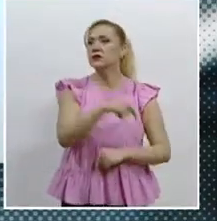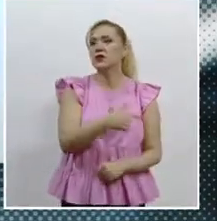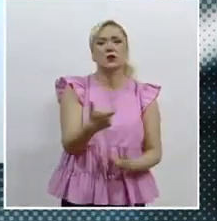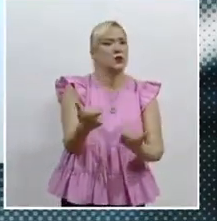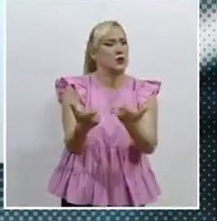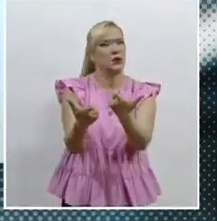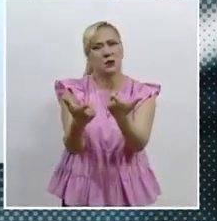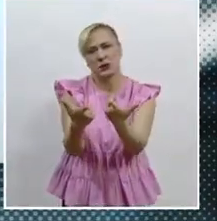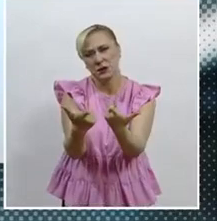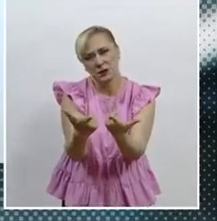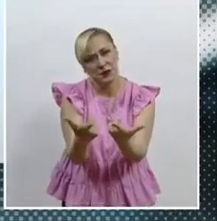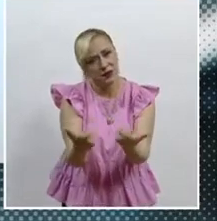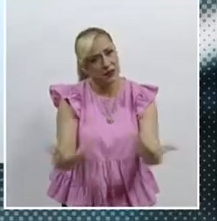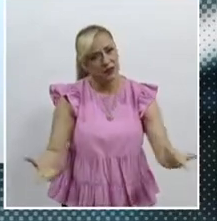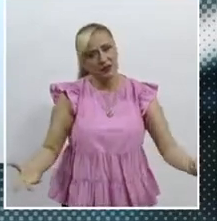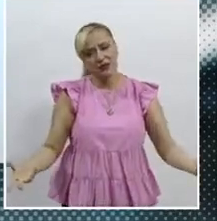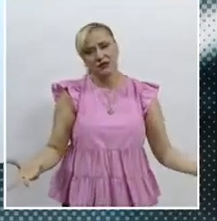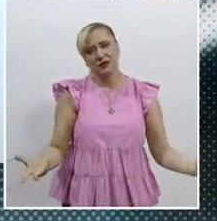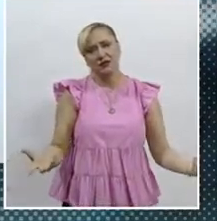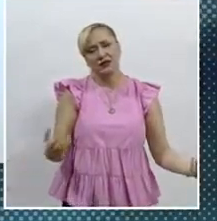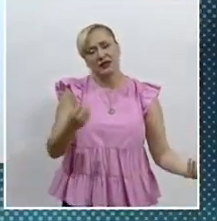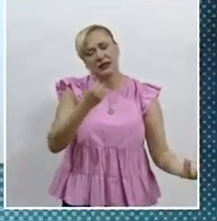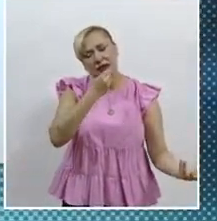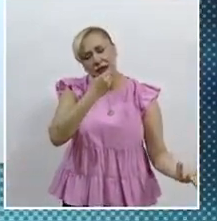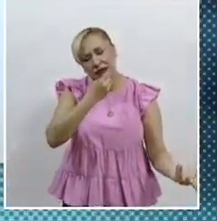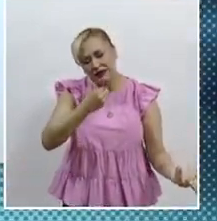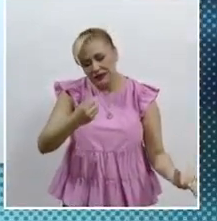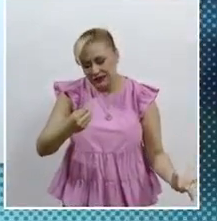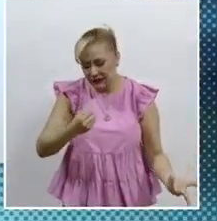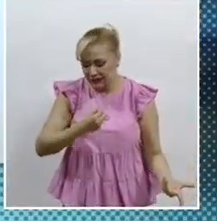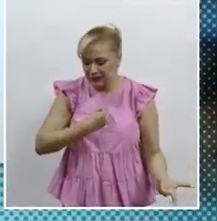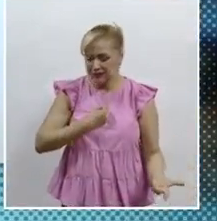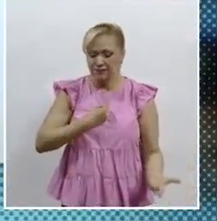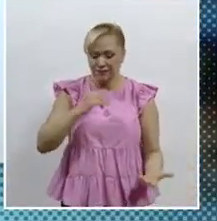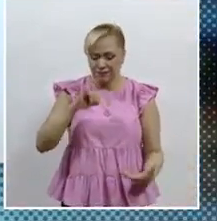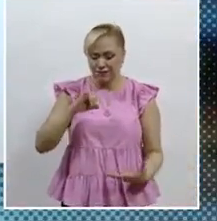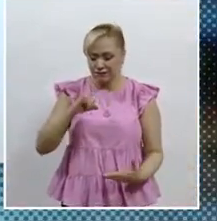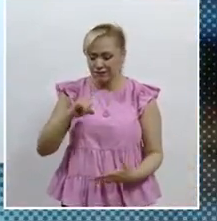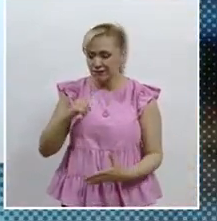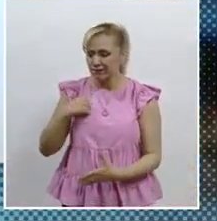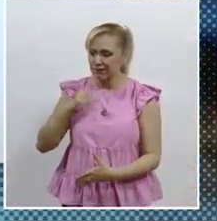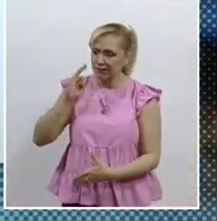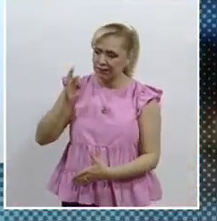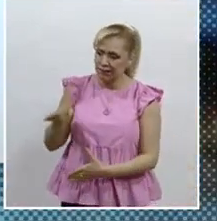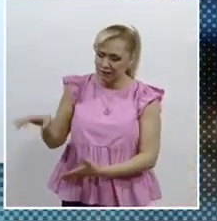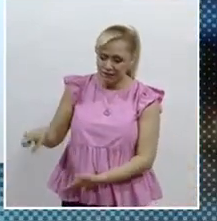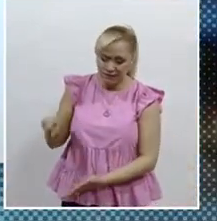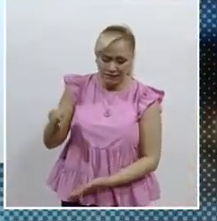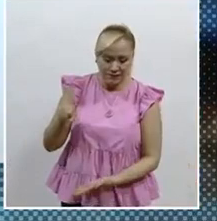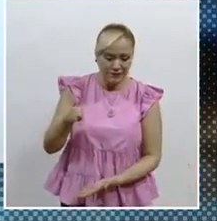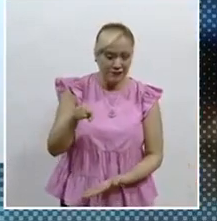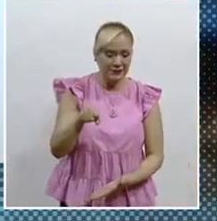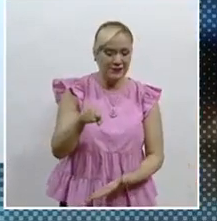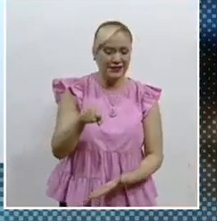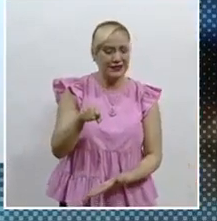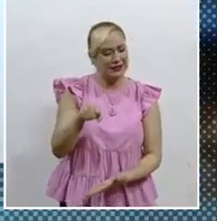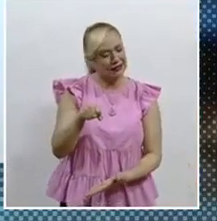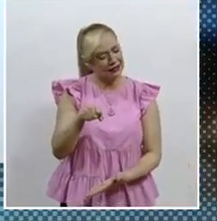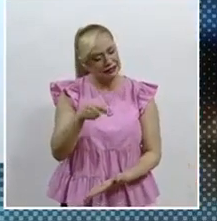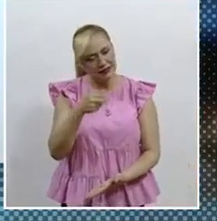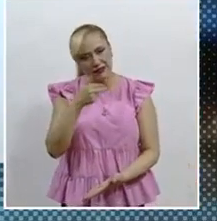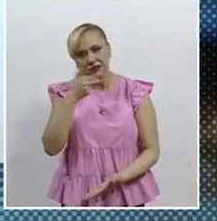ella. Esa extrema necesidad económica, desde luego que en concepto del